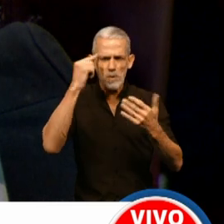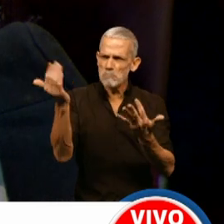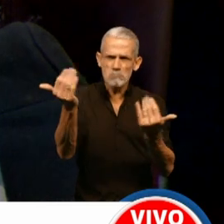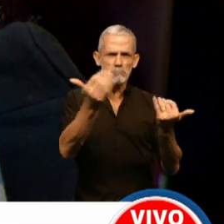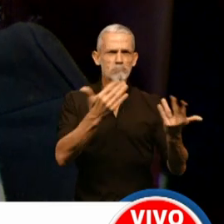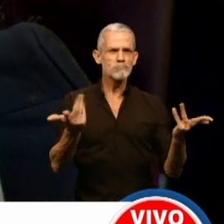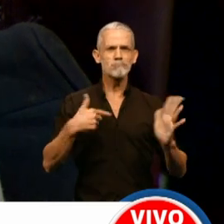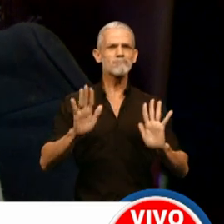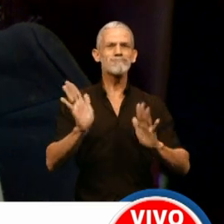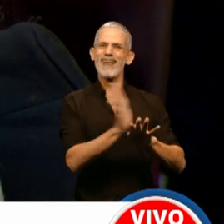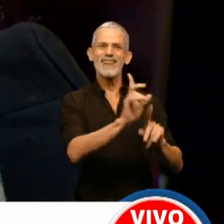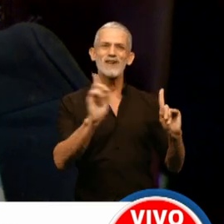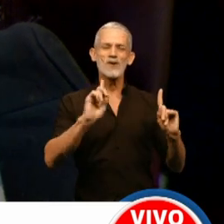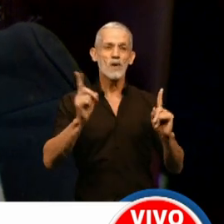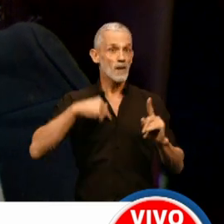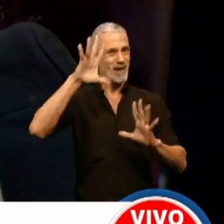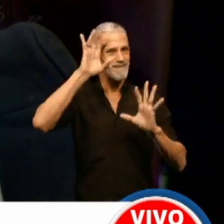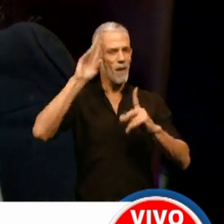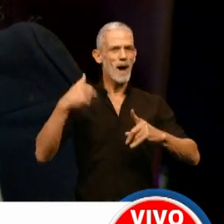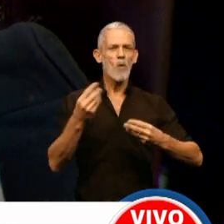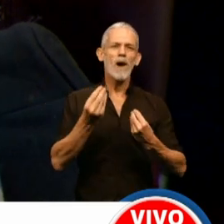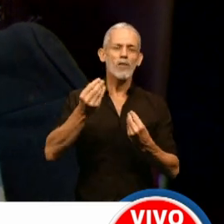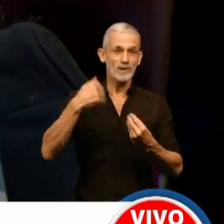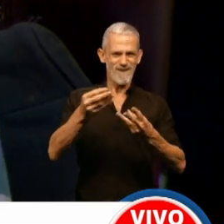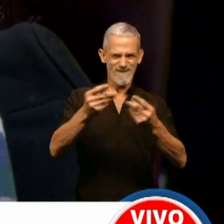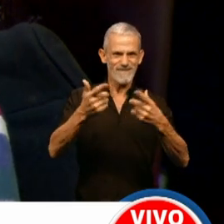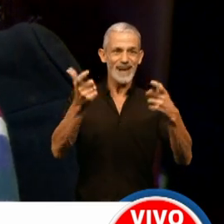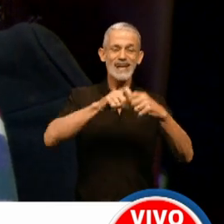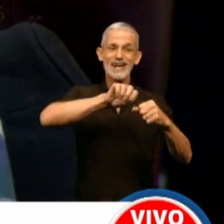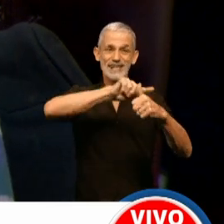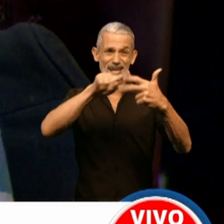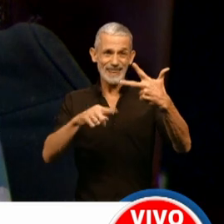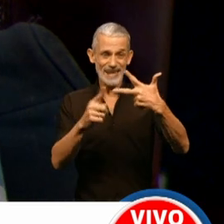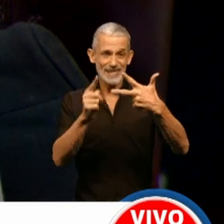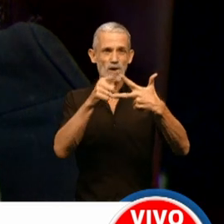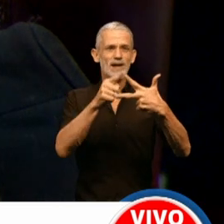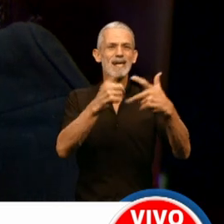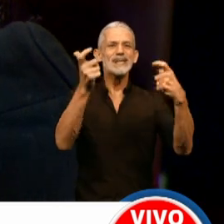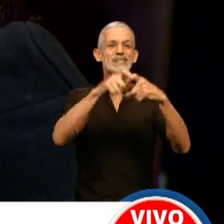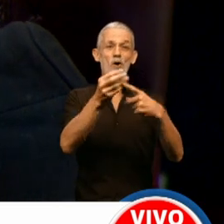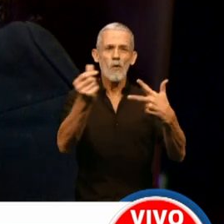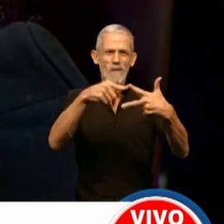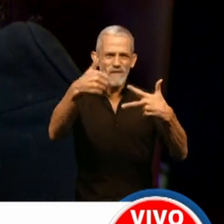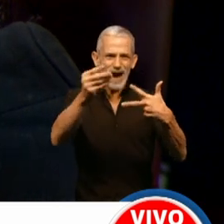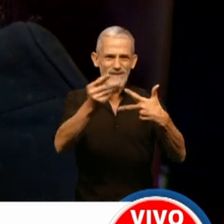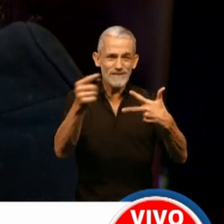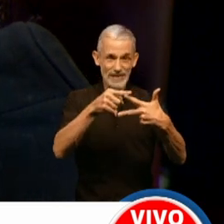identidades de géneros y recuerdo que cuando estábamos terminando la segunda de estas reuniones informativas